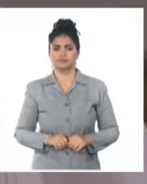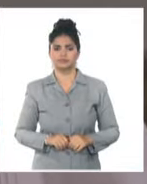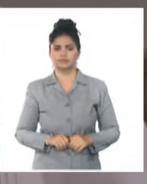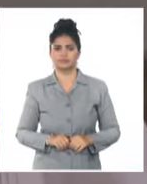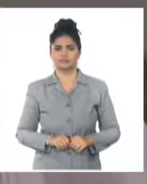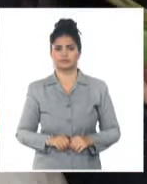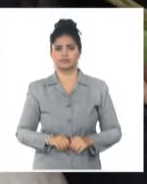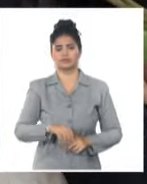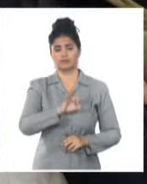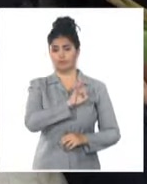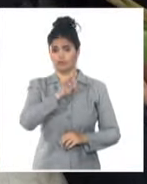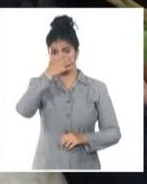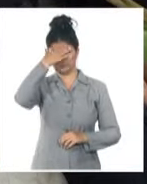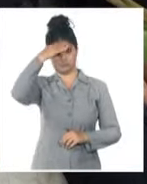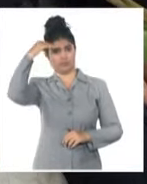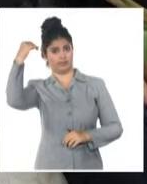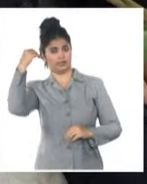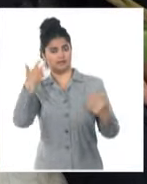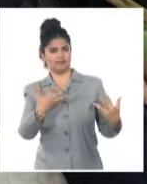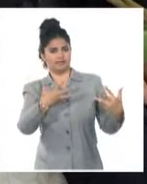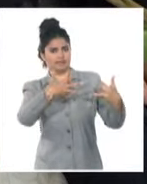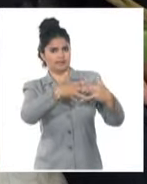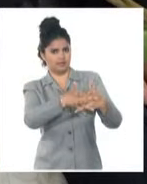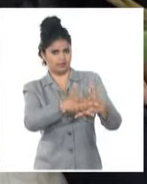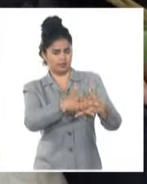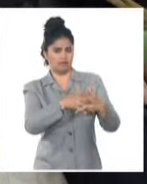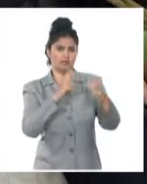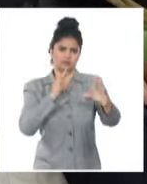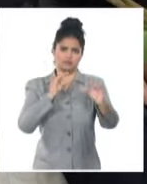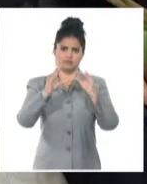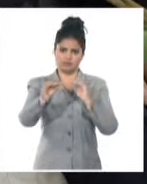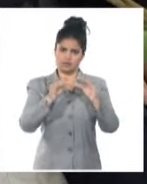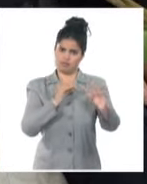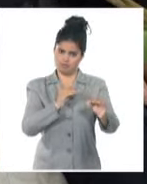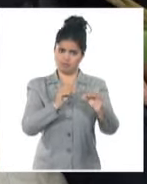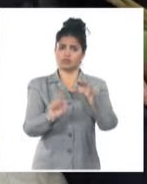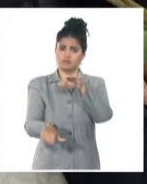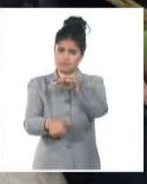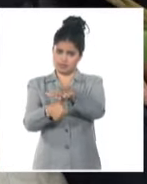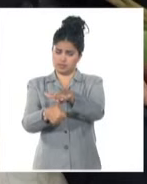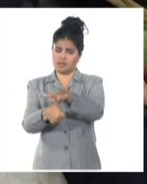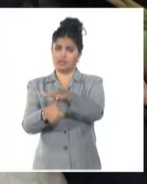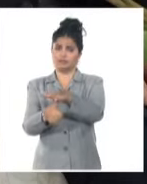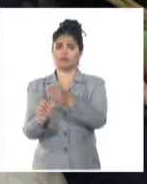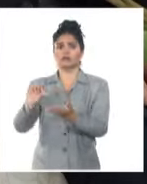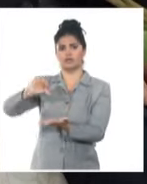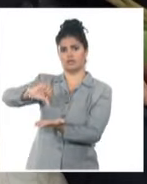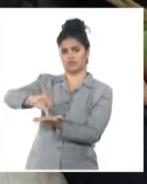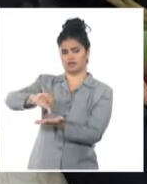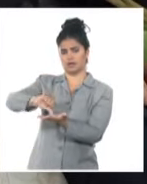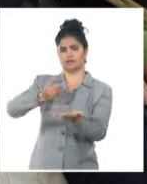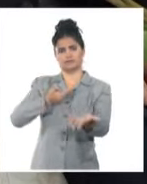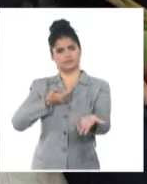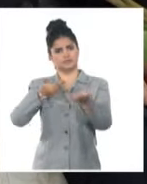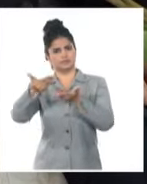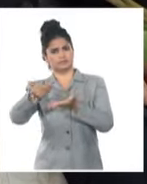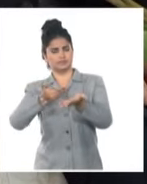y también las conversaciones y los momentos que compartimos con el presidente Raisi, que fueron momentos de mucha amistad,